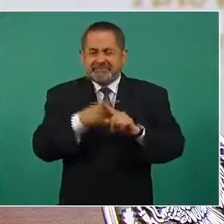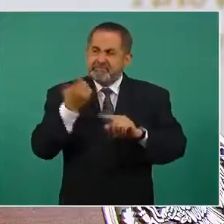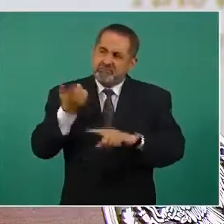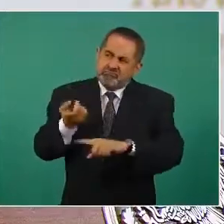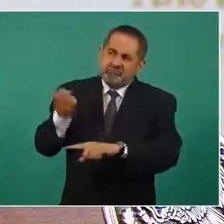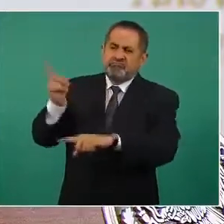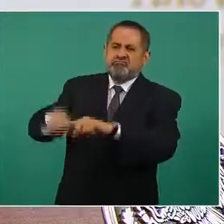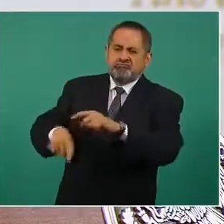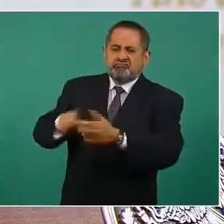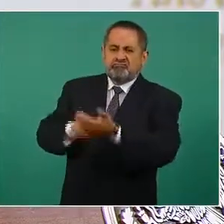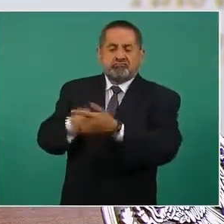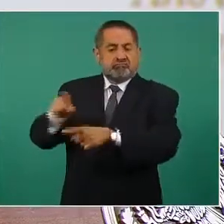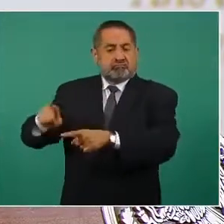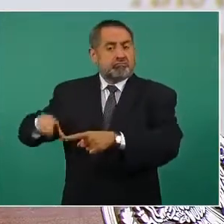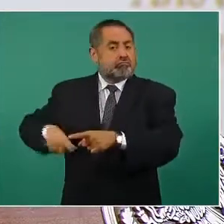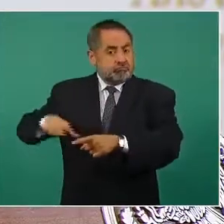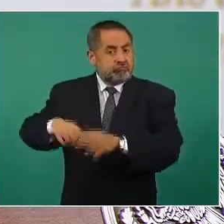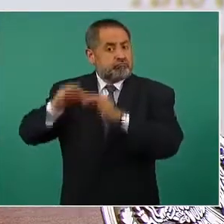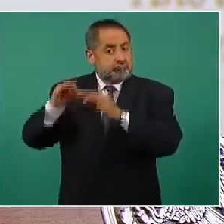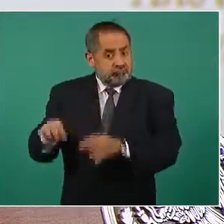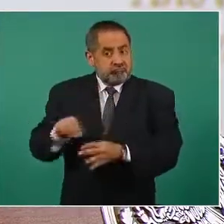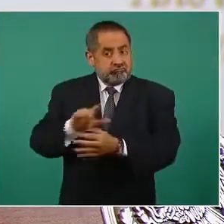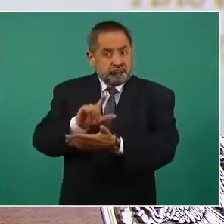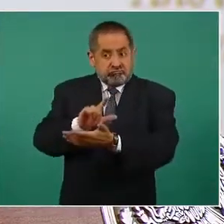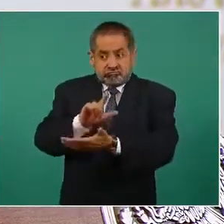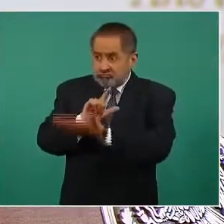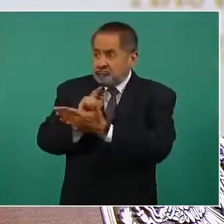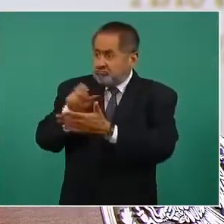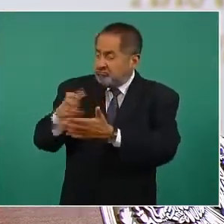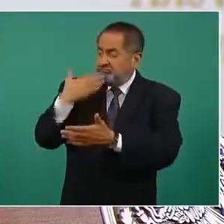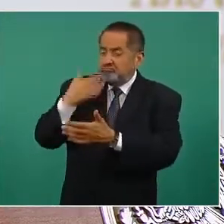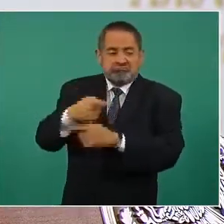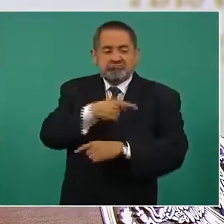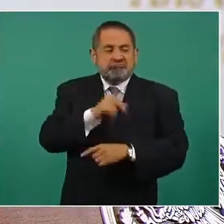derrocaron a un gobierno legal y legítimamente constituido